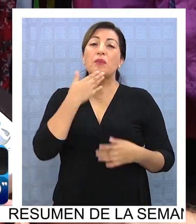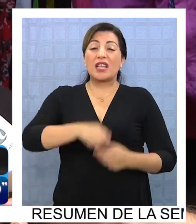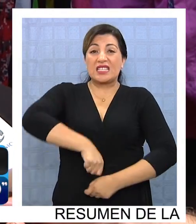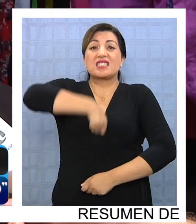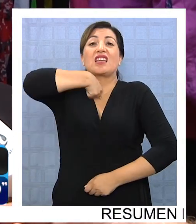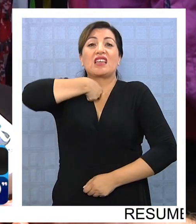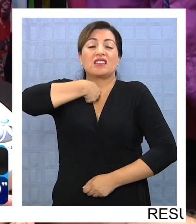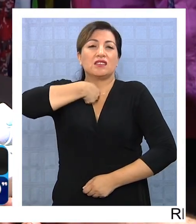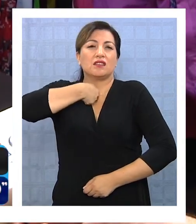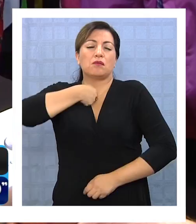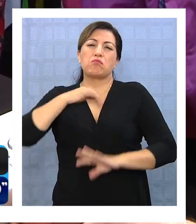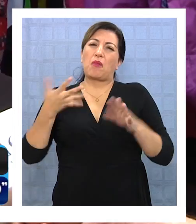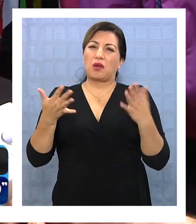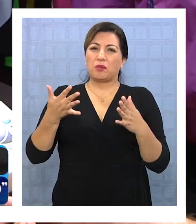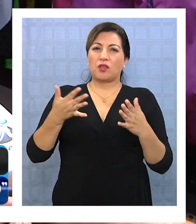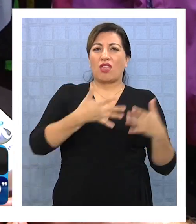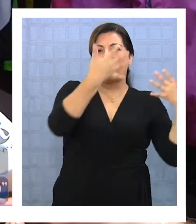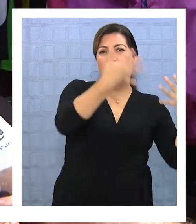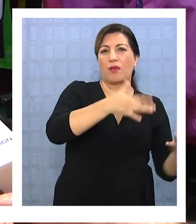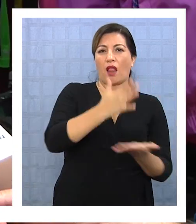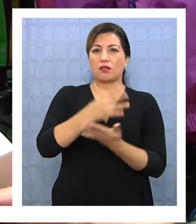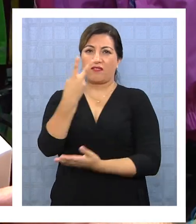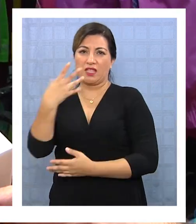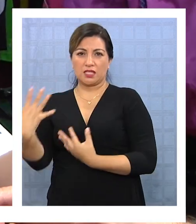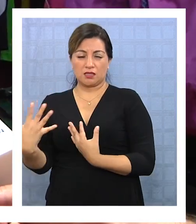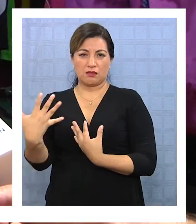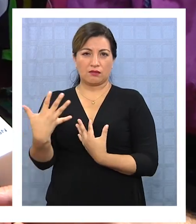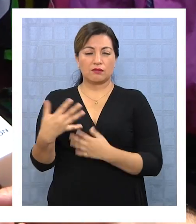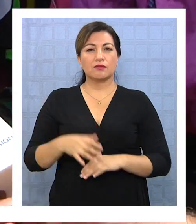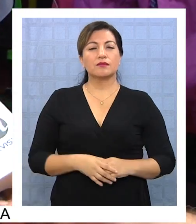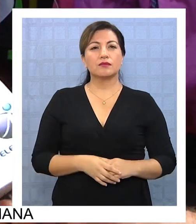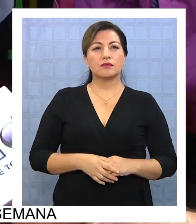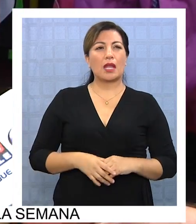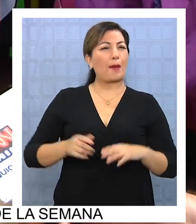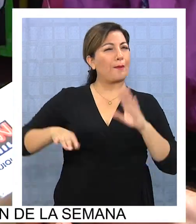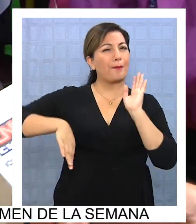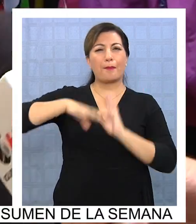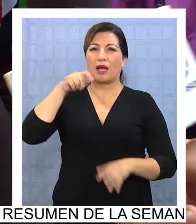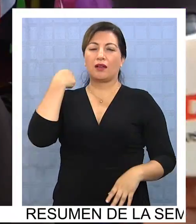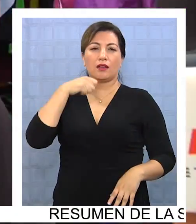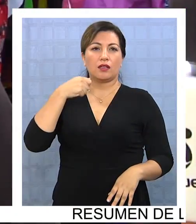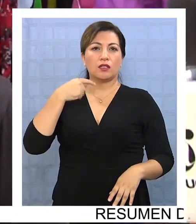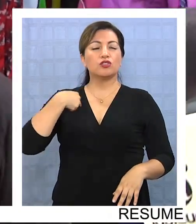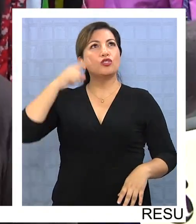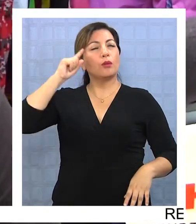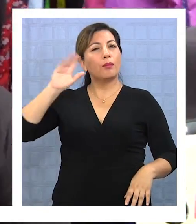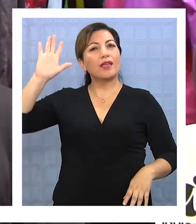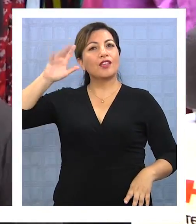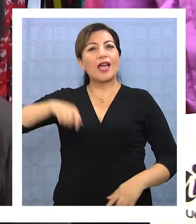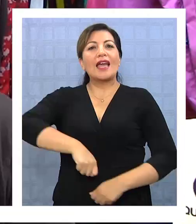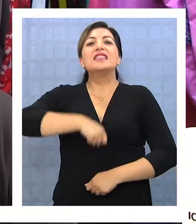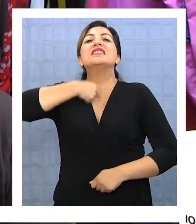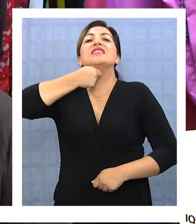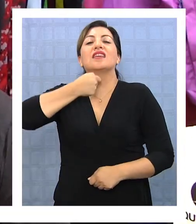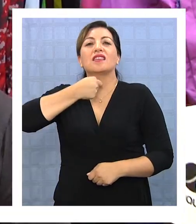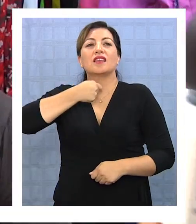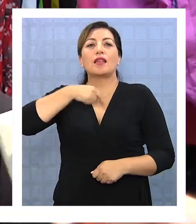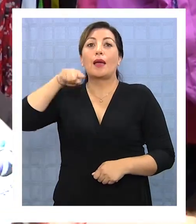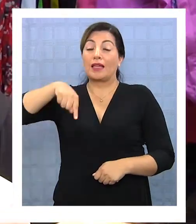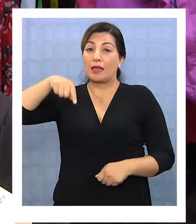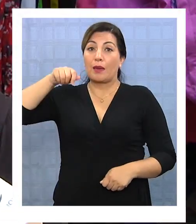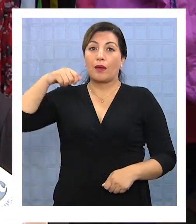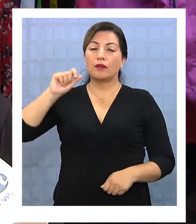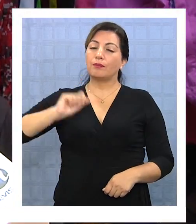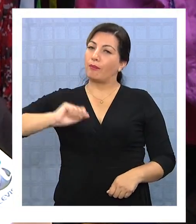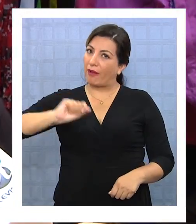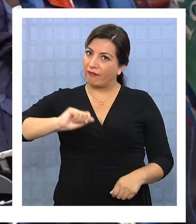chaqueta. Más o menos. Desde 10.000 hasta 25 puede quedar. La más cara. Sí. Me imagino que estas chaquetas aquí están más baratas que en el resto del